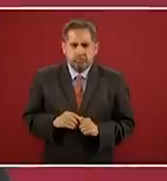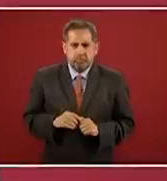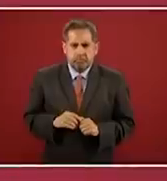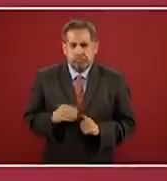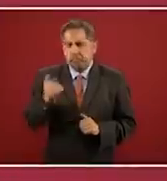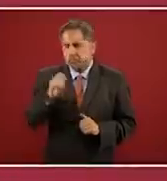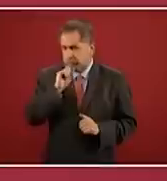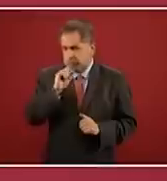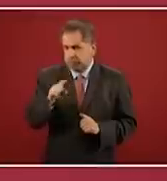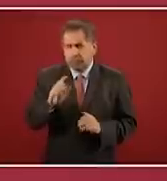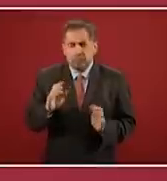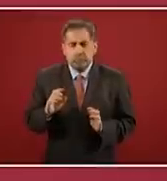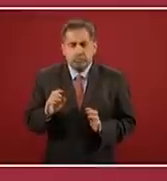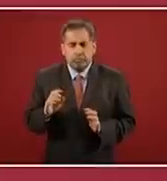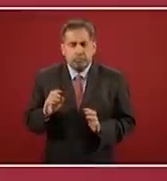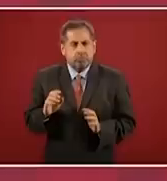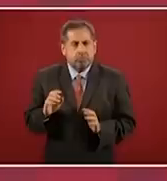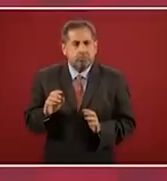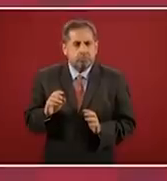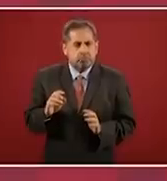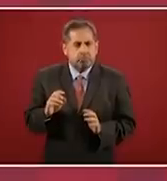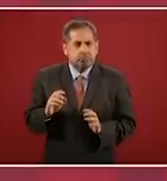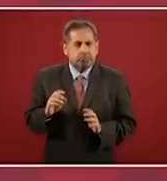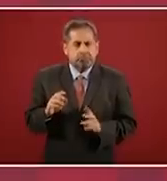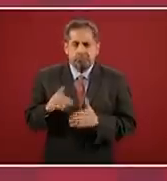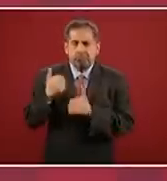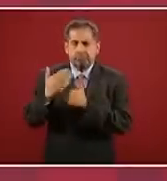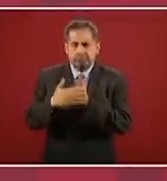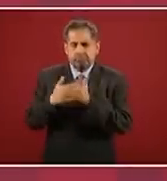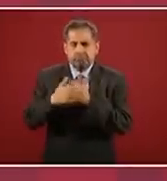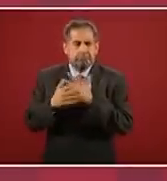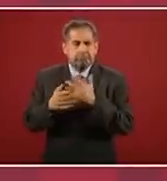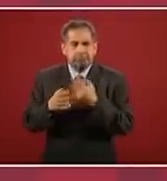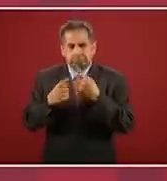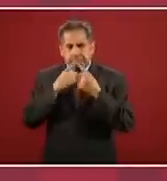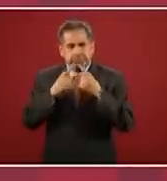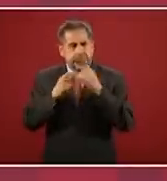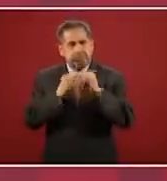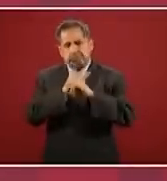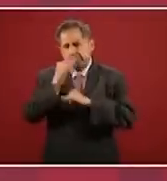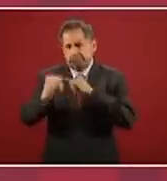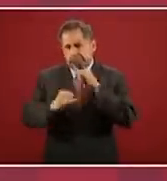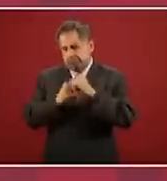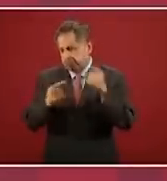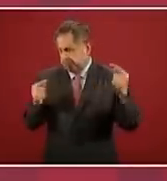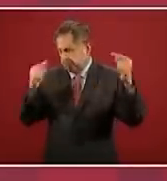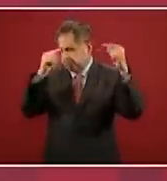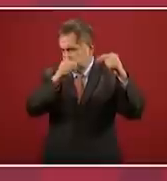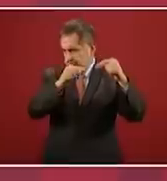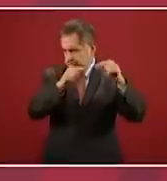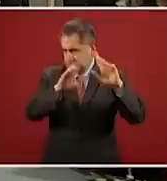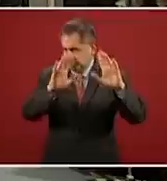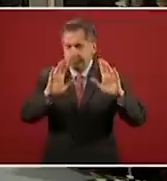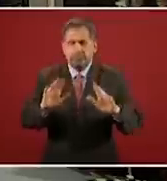un asunto que se va a tratar en organismos internacionales.